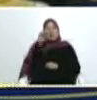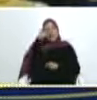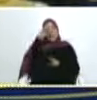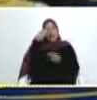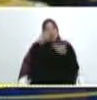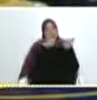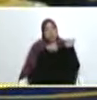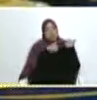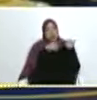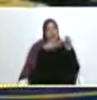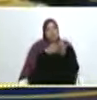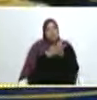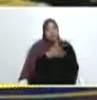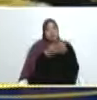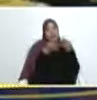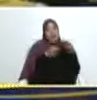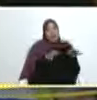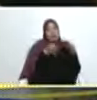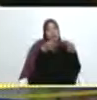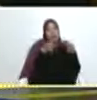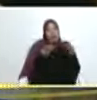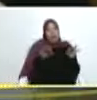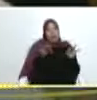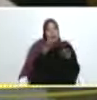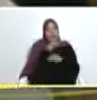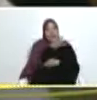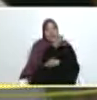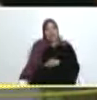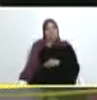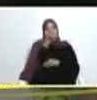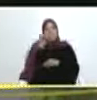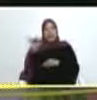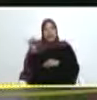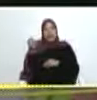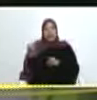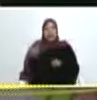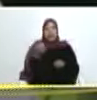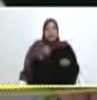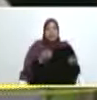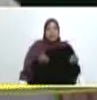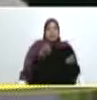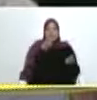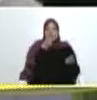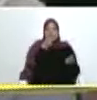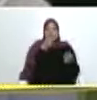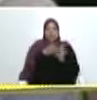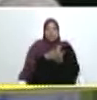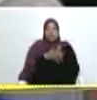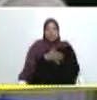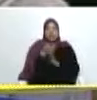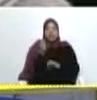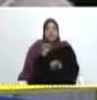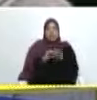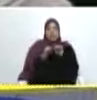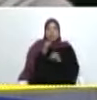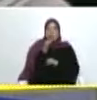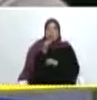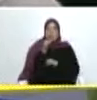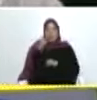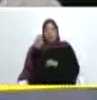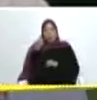Gracias, Lice. Bueno, es así, presidente, tomando mucha conciencia de lo que significa el norte depredador y